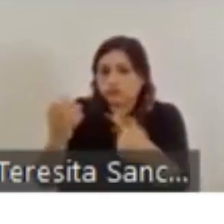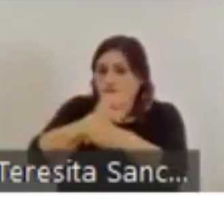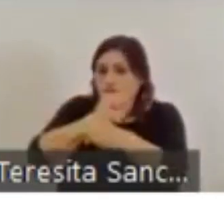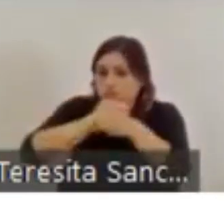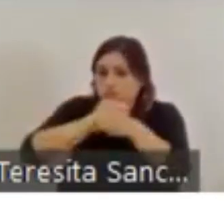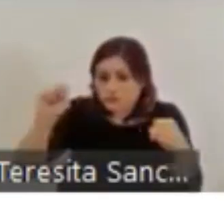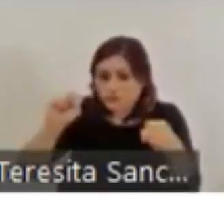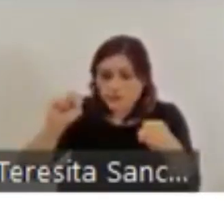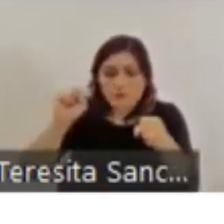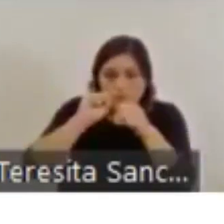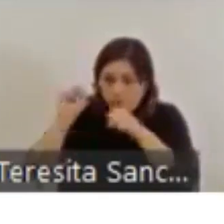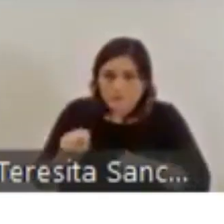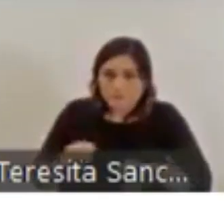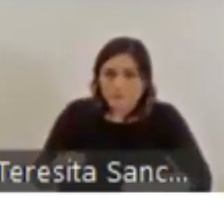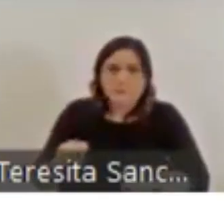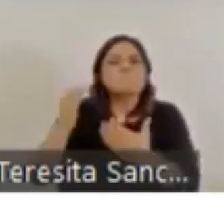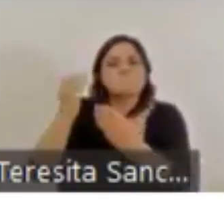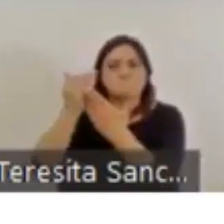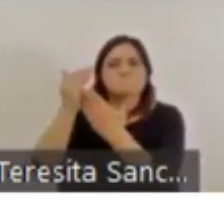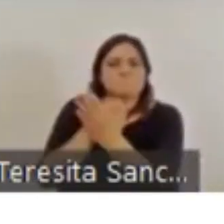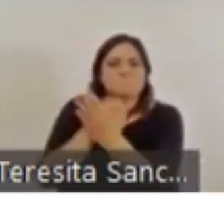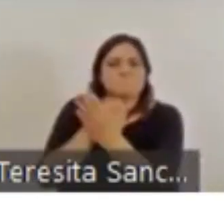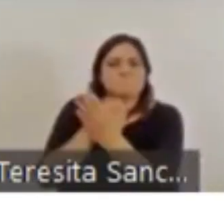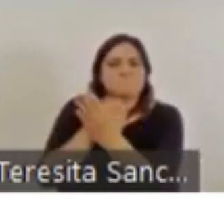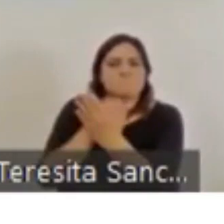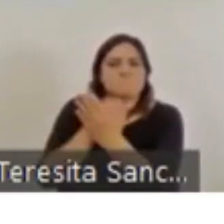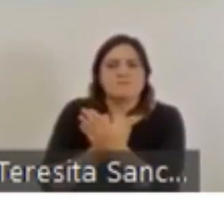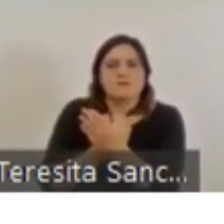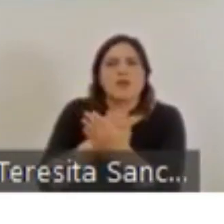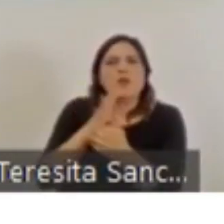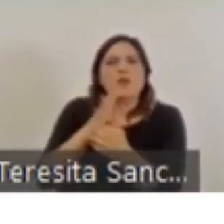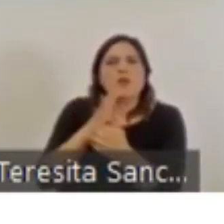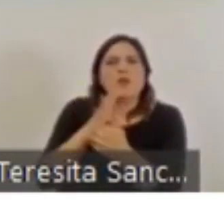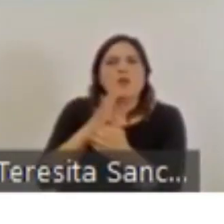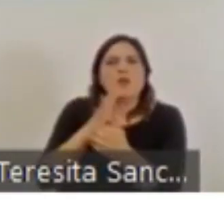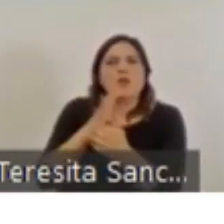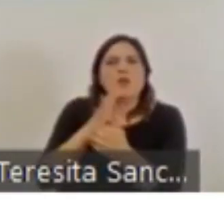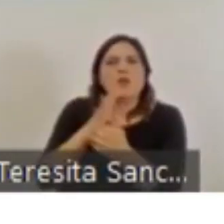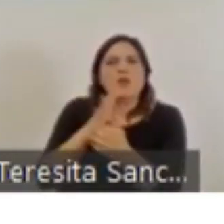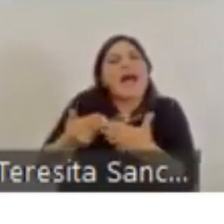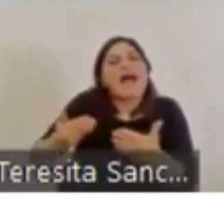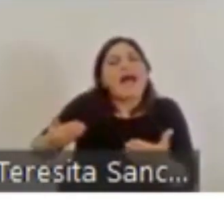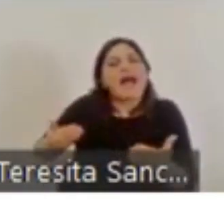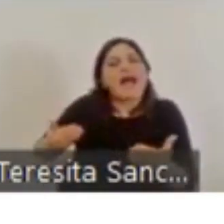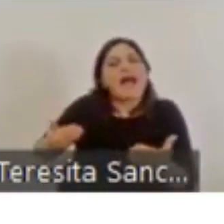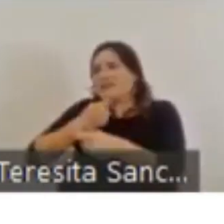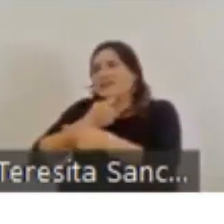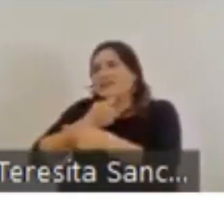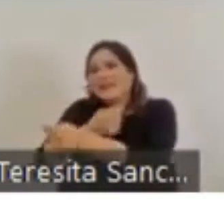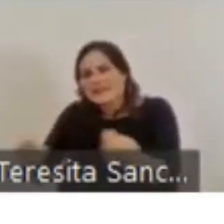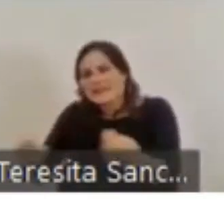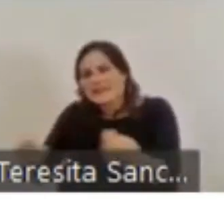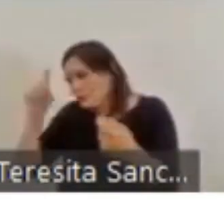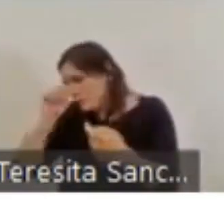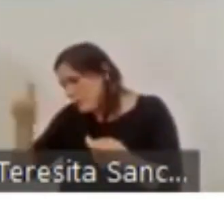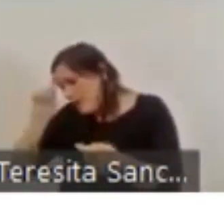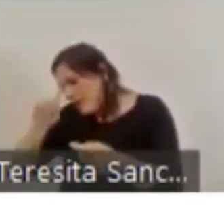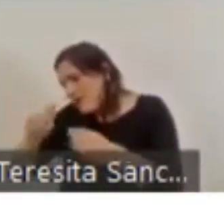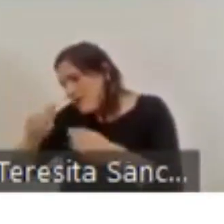incidencia bajó muchísimo, pero fue porque nosotros convencimos a los pequeños de que no